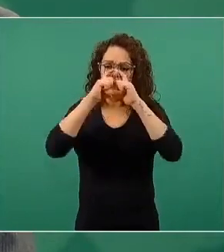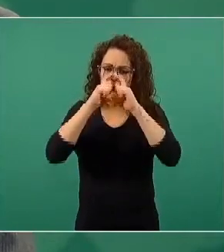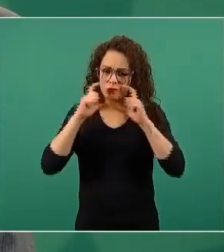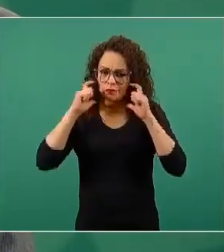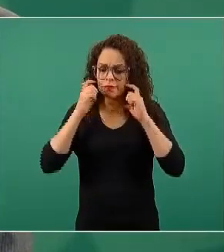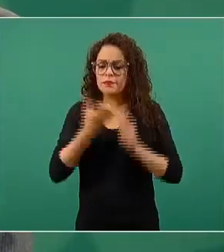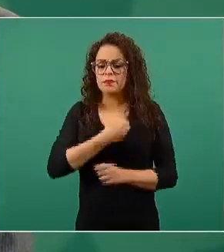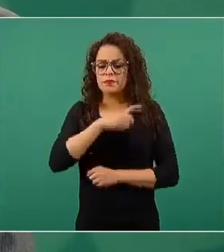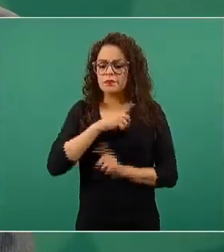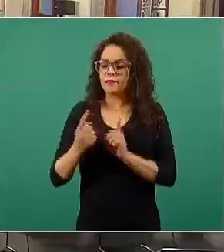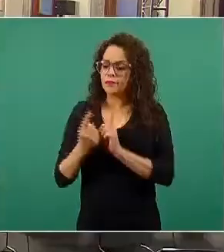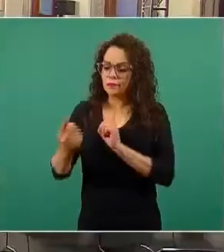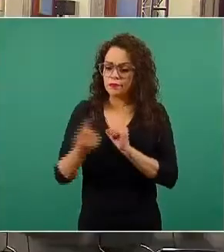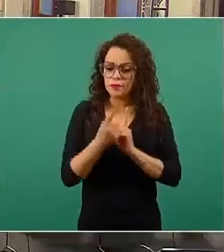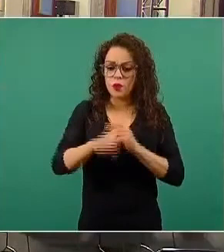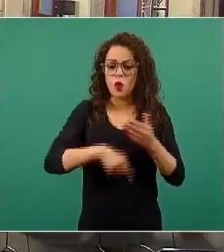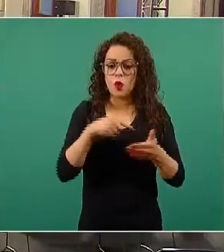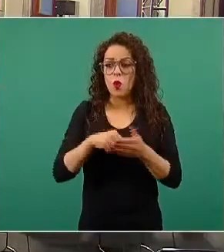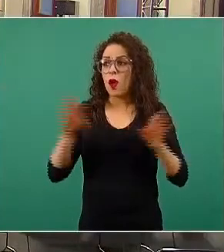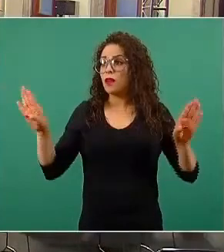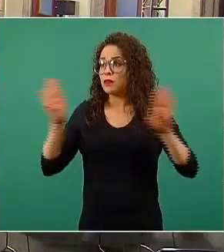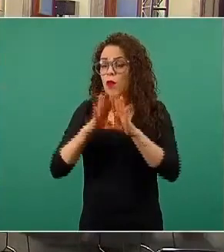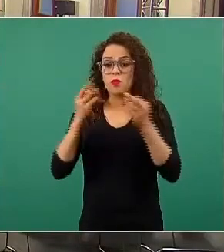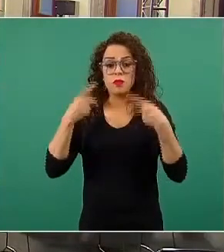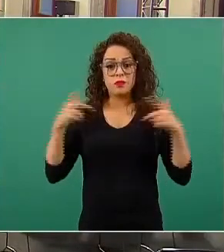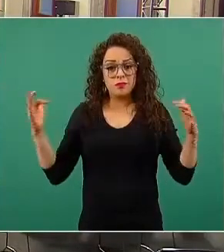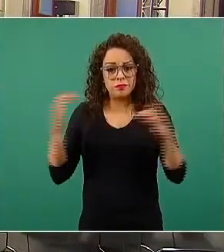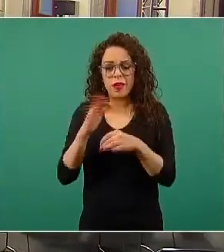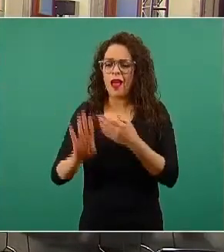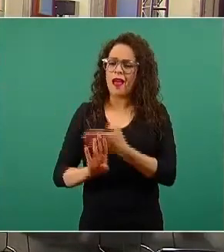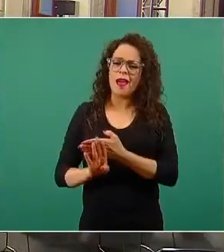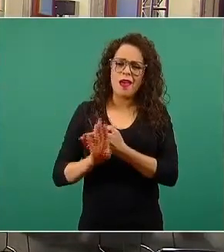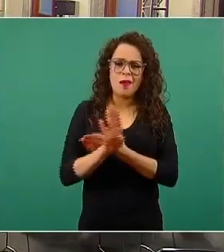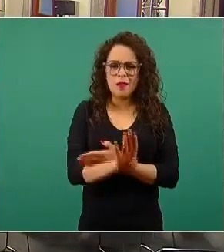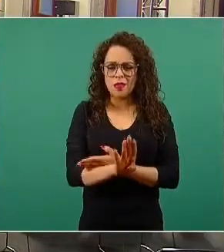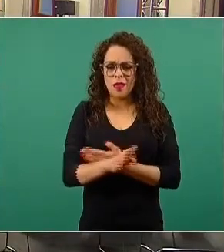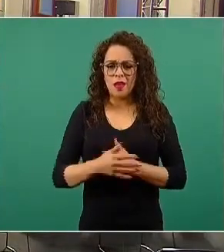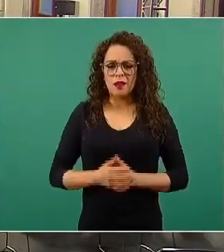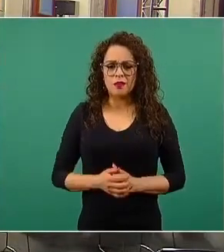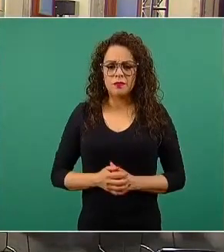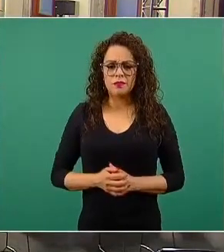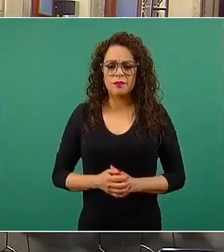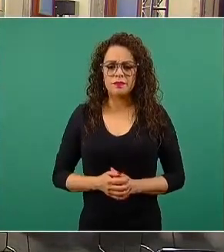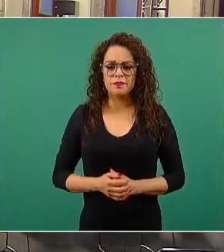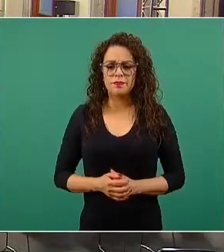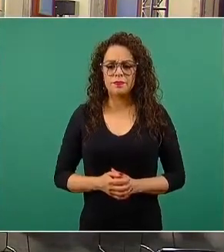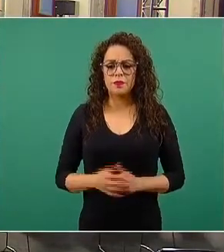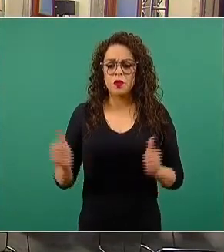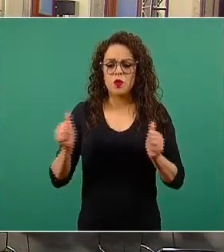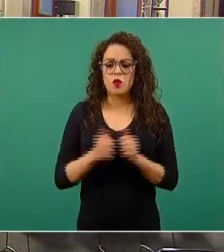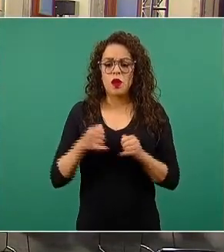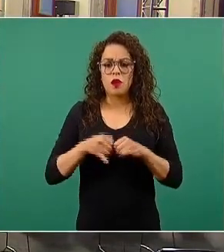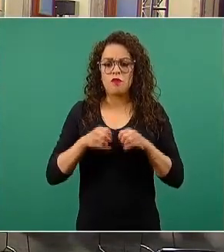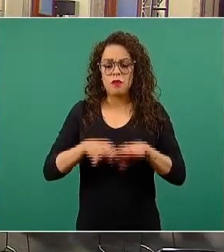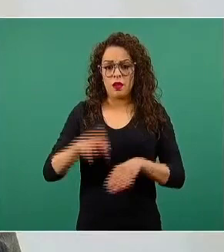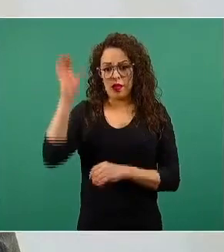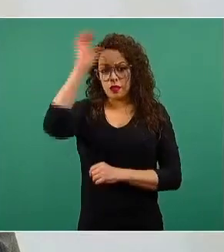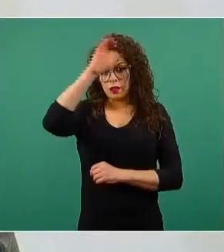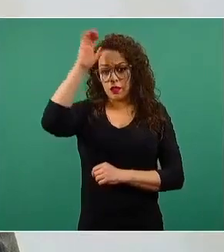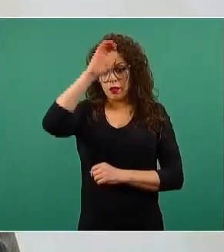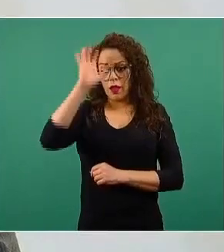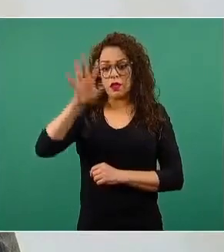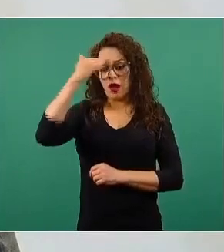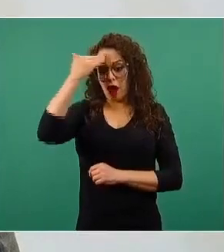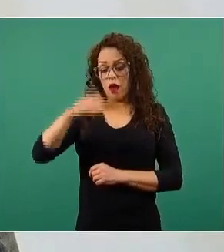distancia, evitando lugares cerrados, concurridos, evitando estos espacios donde sabemos ya con la información científica que son de mayor